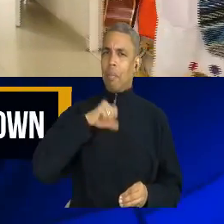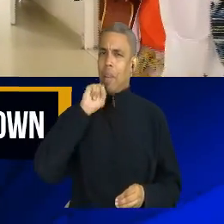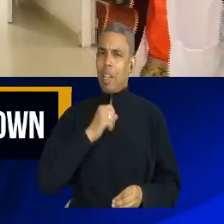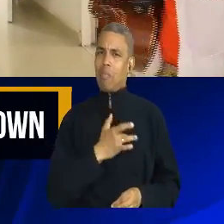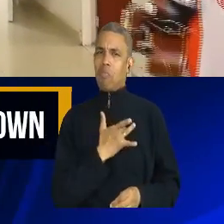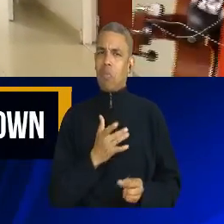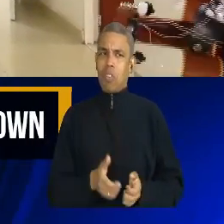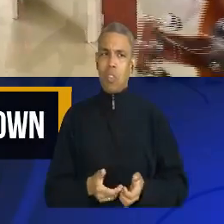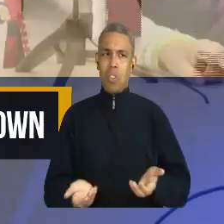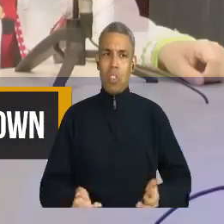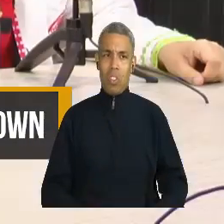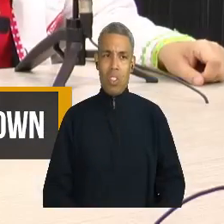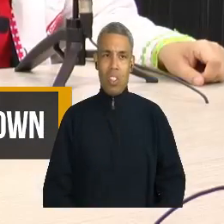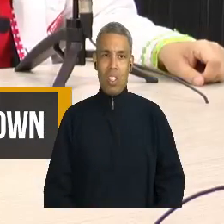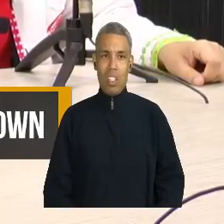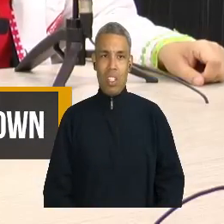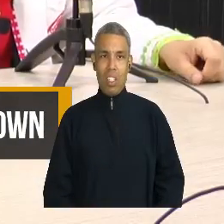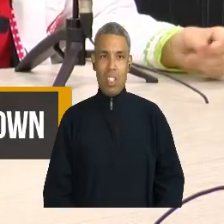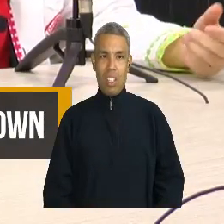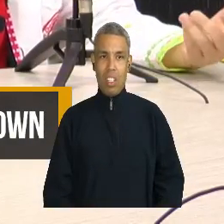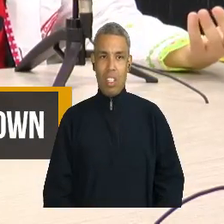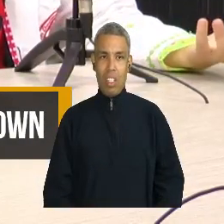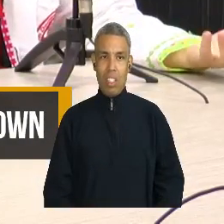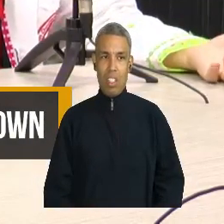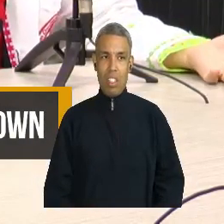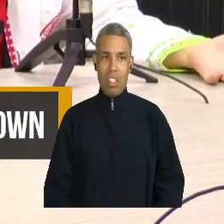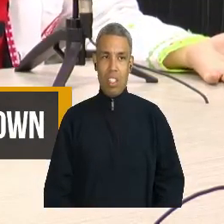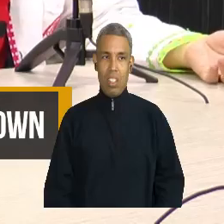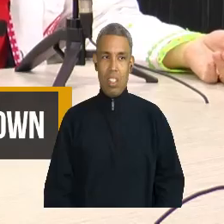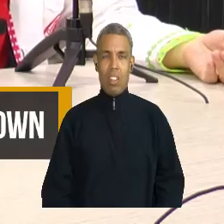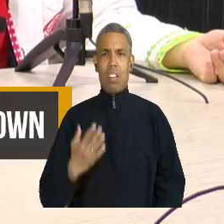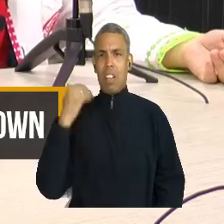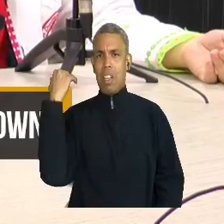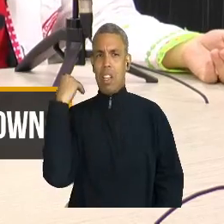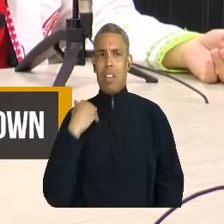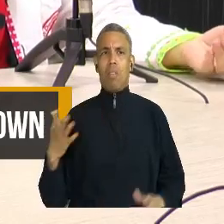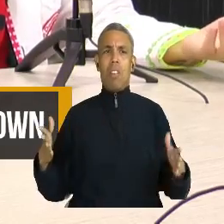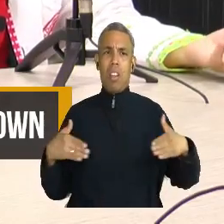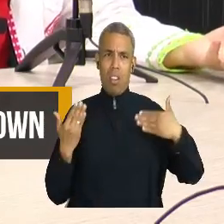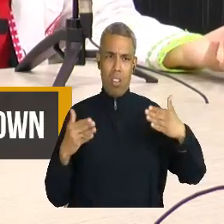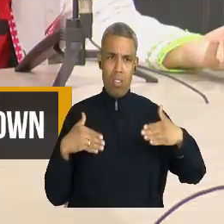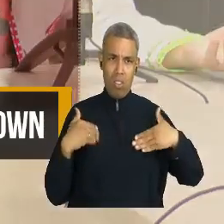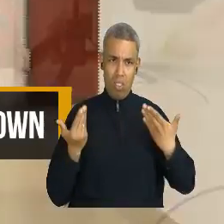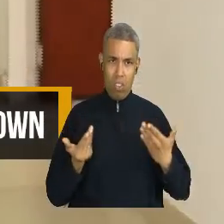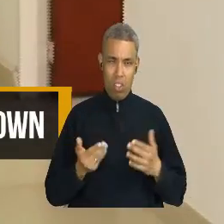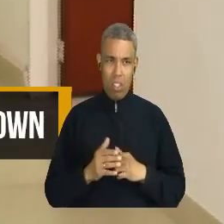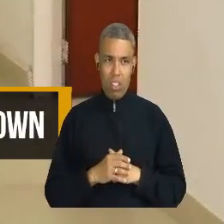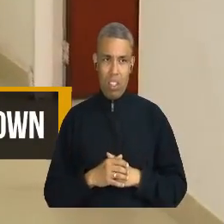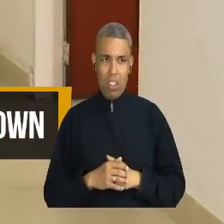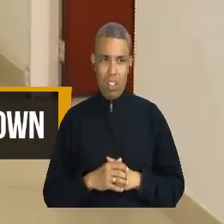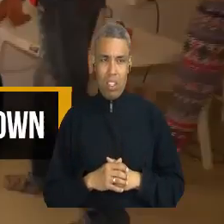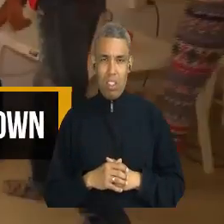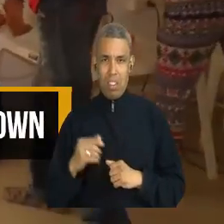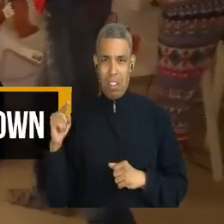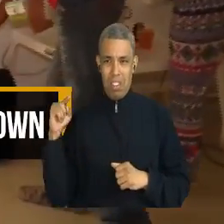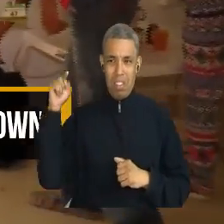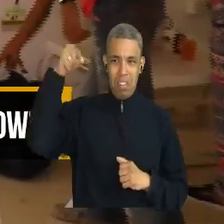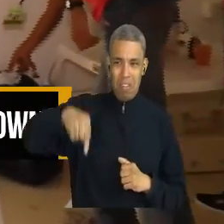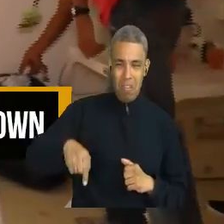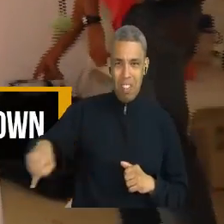fue espectacular, ayer fue súper bonito, la gente nos acogió muchísimo. Estábamos en una habitación de